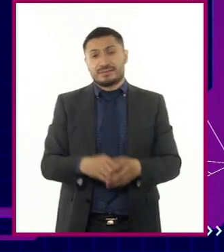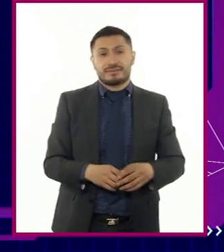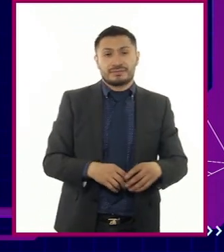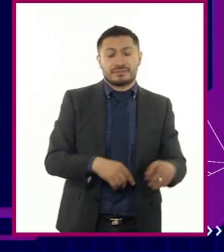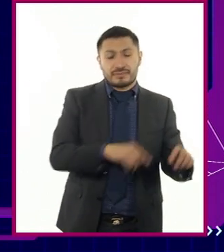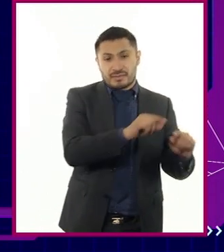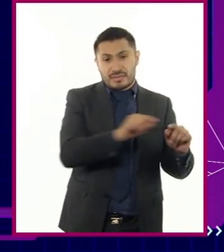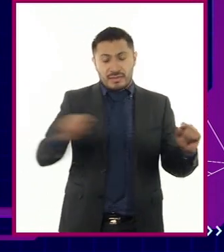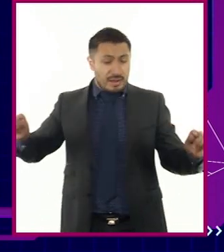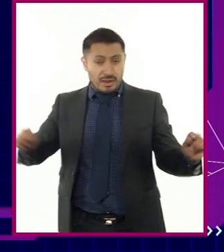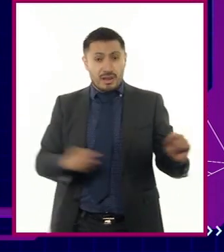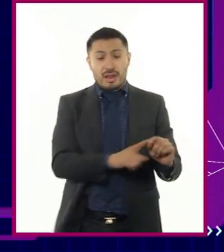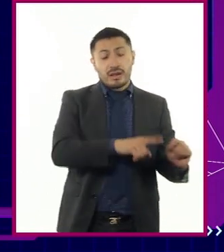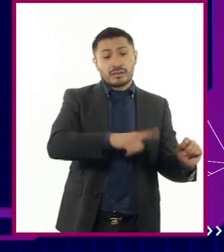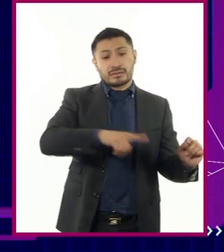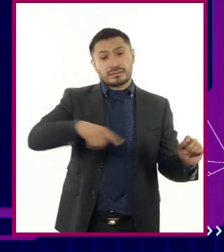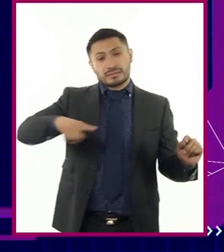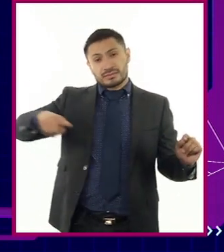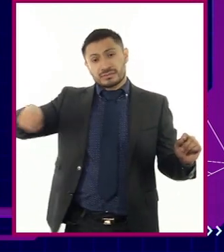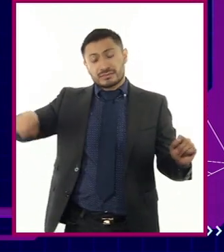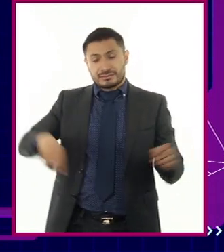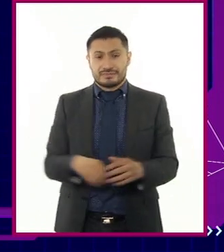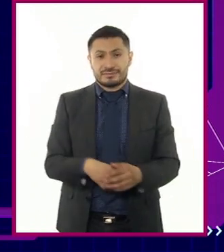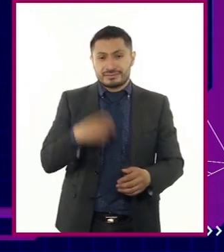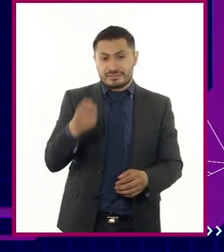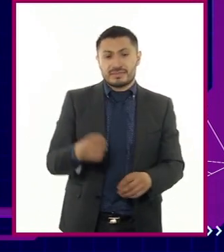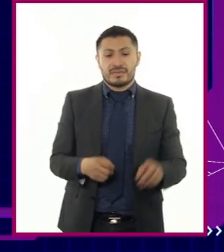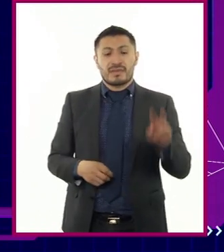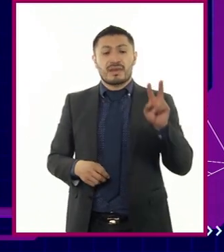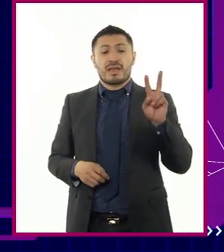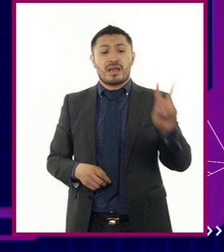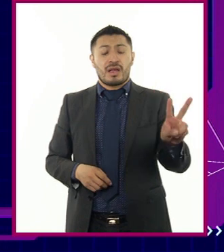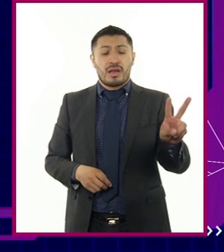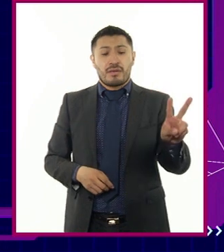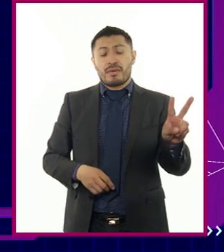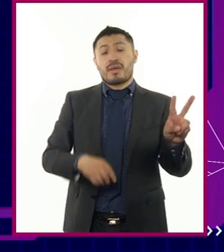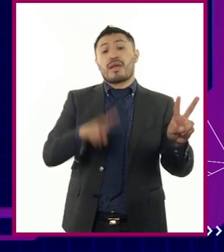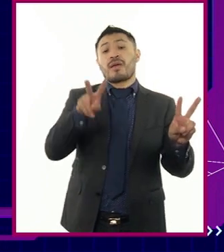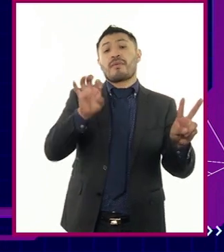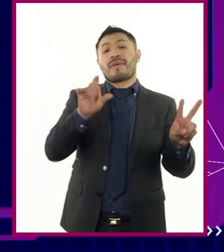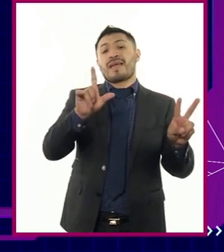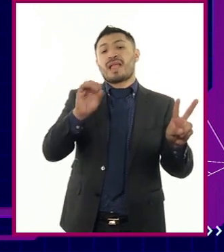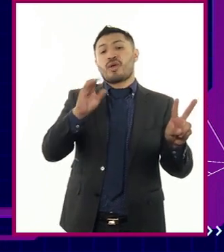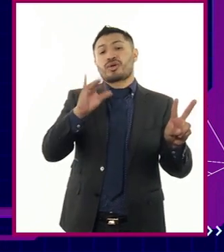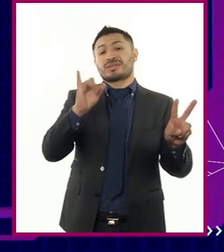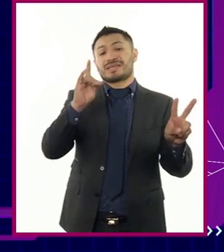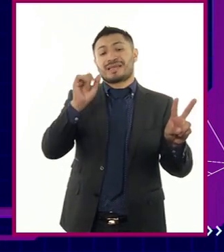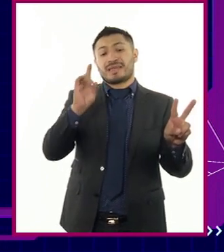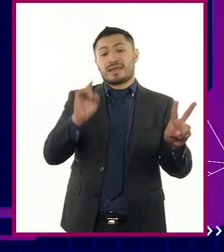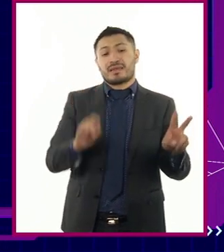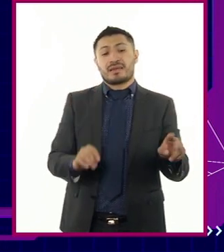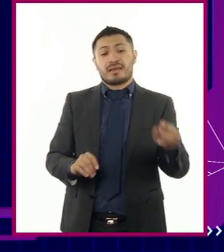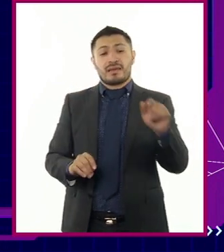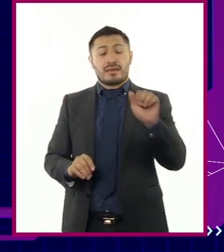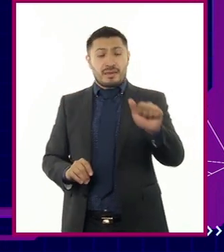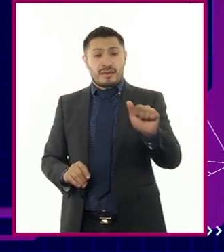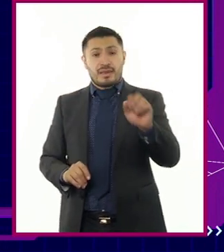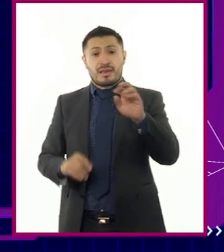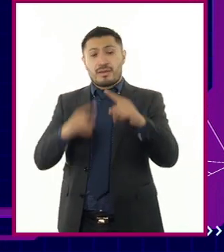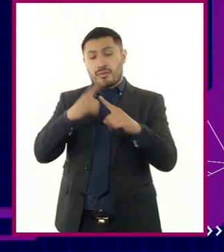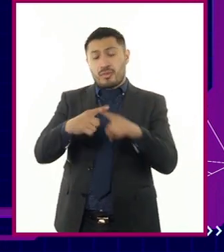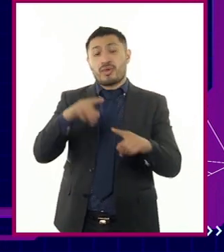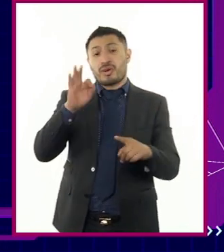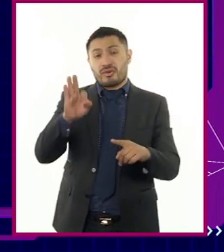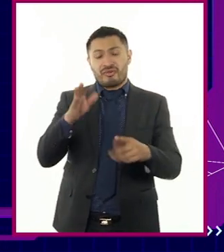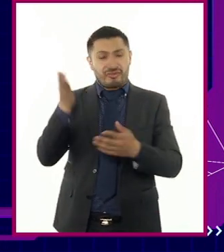relación está dada por la expresión V de velocidad es igual a lambda por F. En este